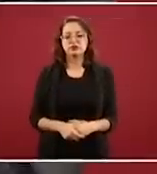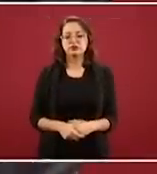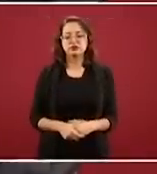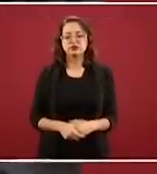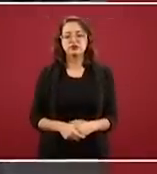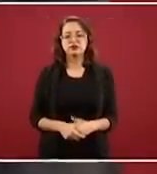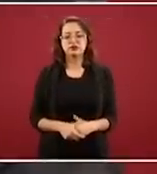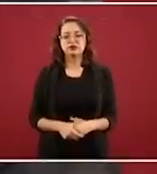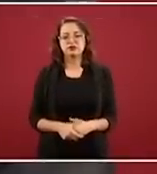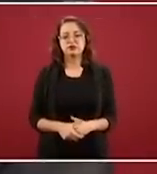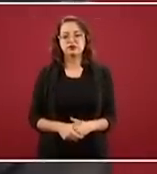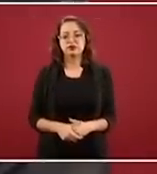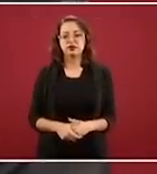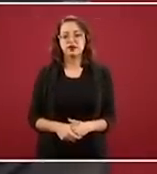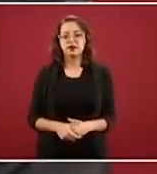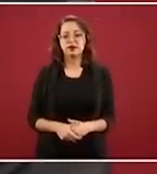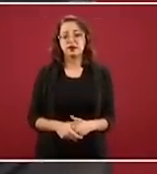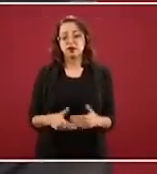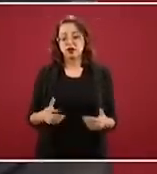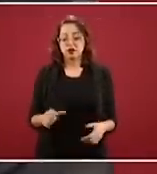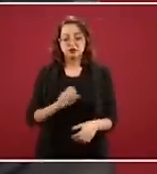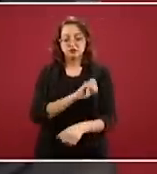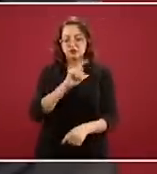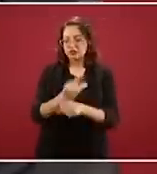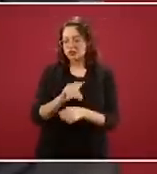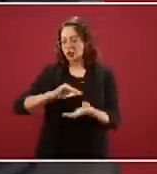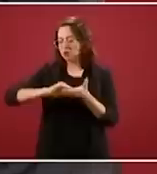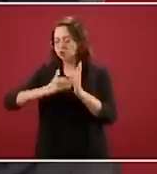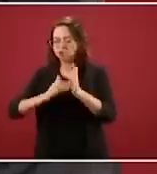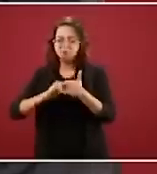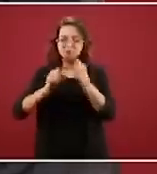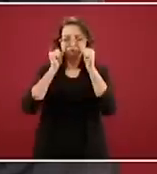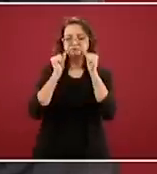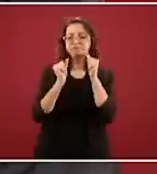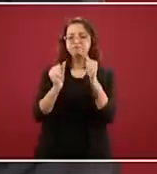con acciones especiales.